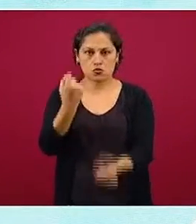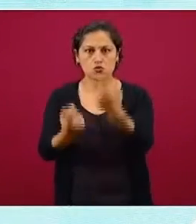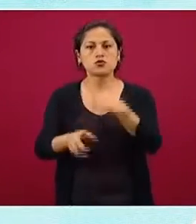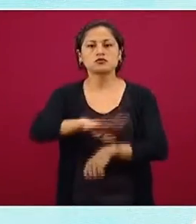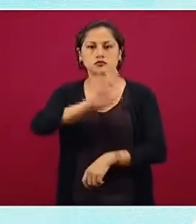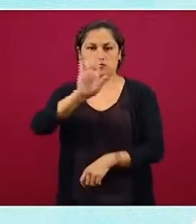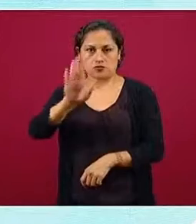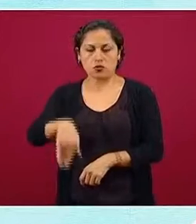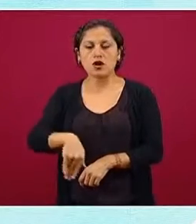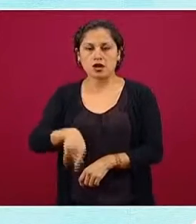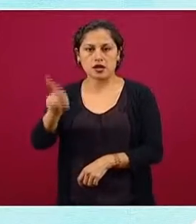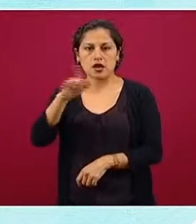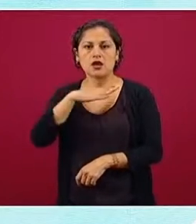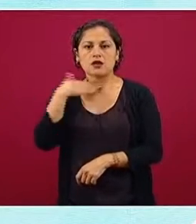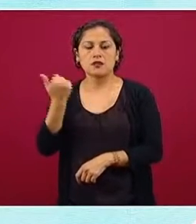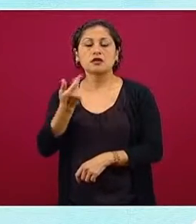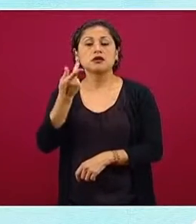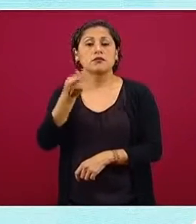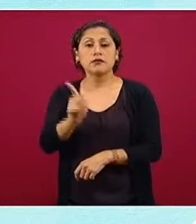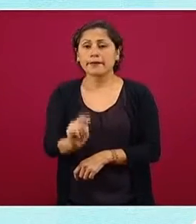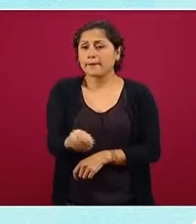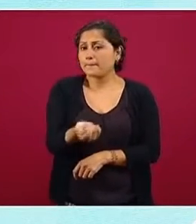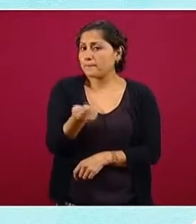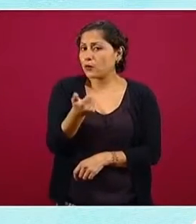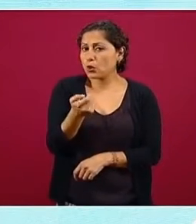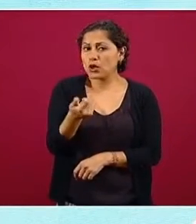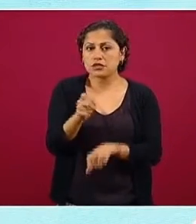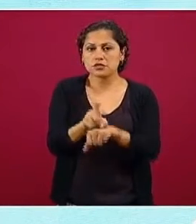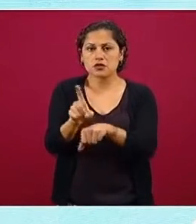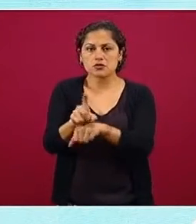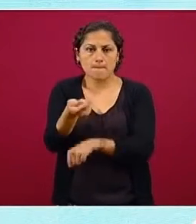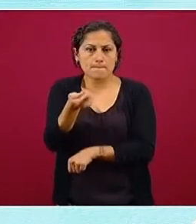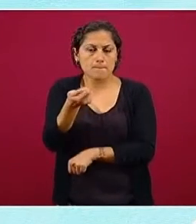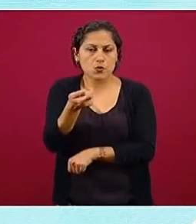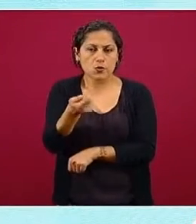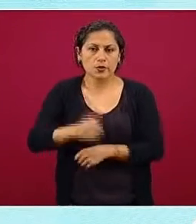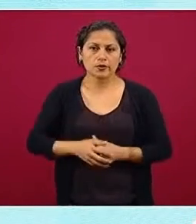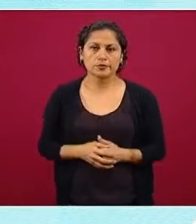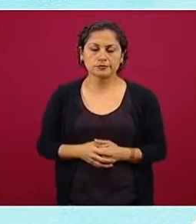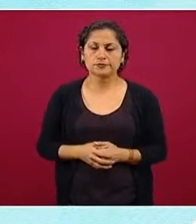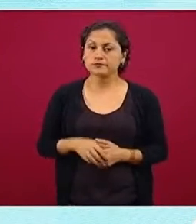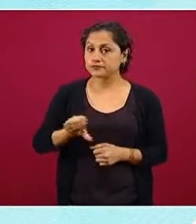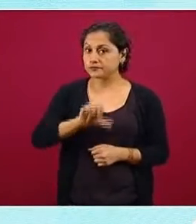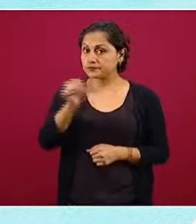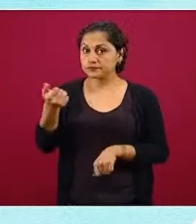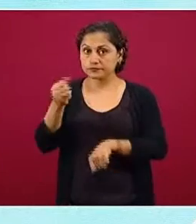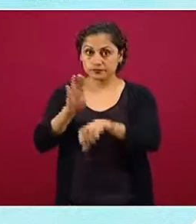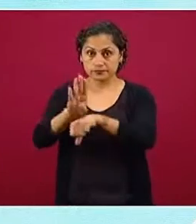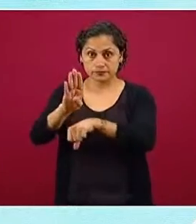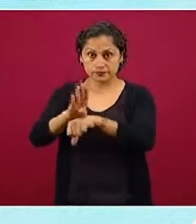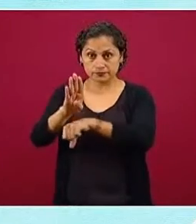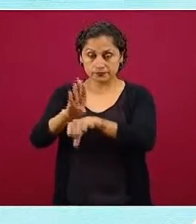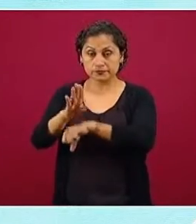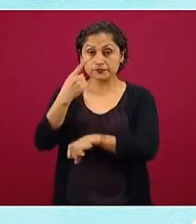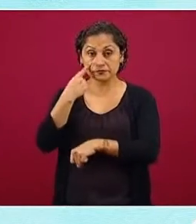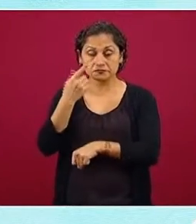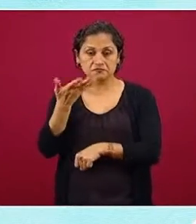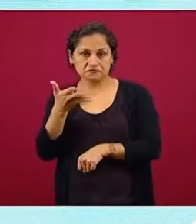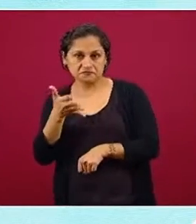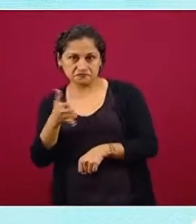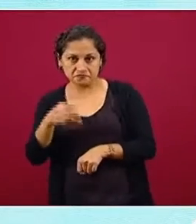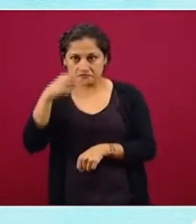pero son verdaderamente muy pocas ya por día. Y Brasil empezó más o menos parecido a